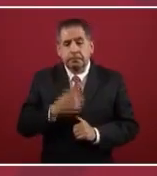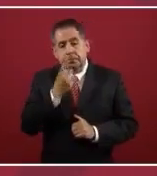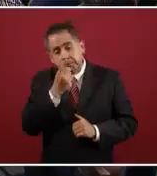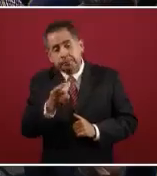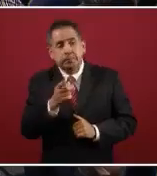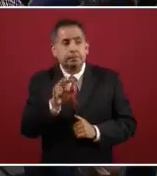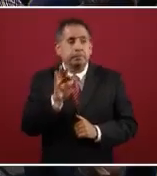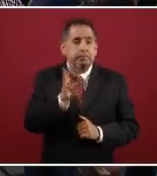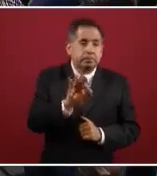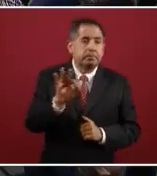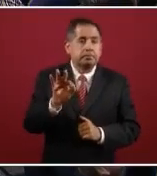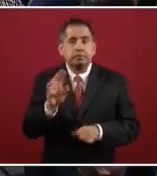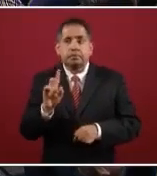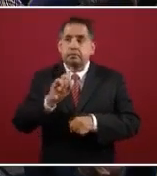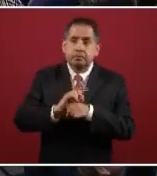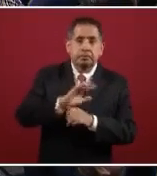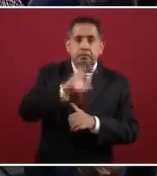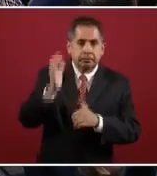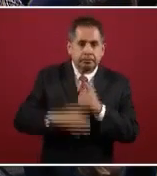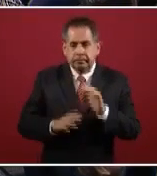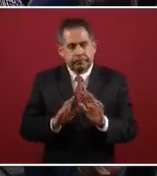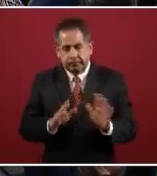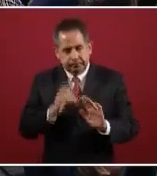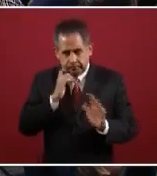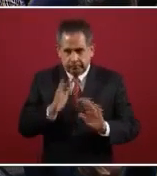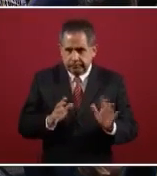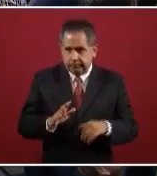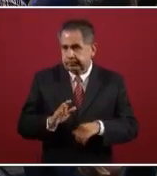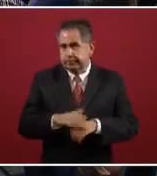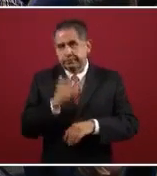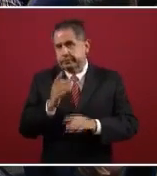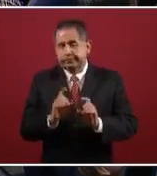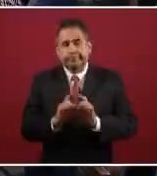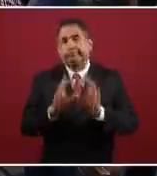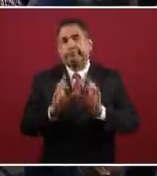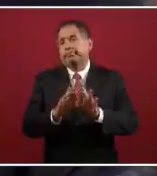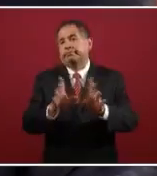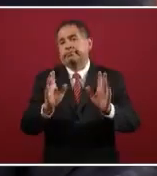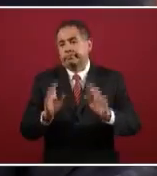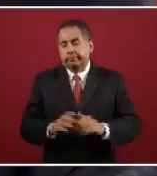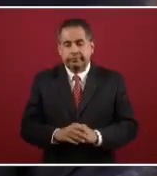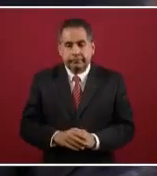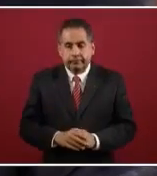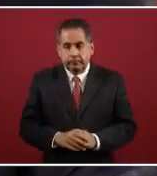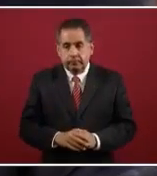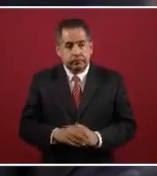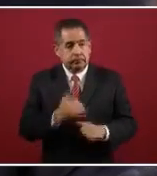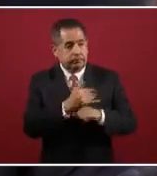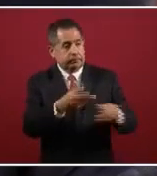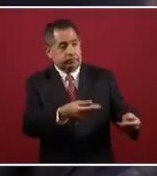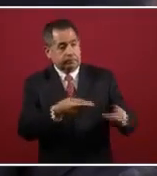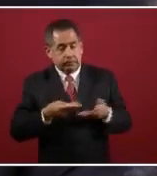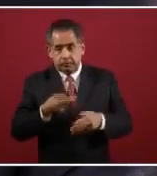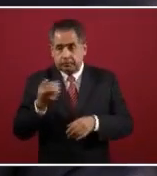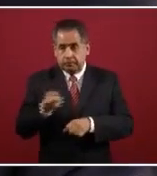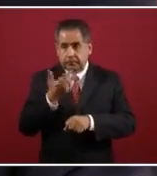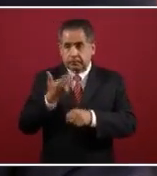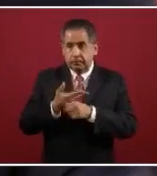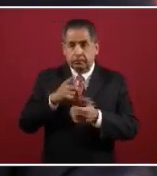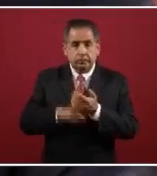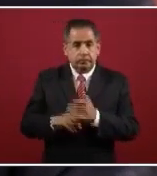decir cuándo, porque me informó el secretario